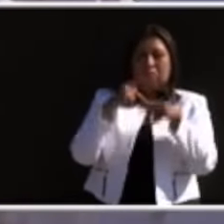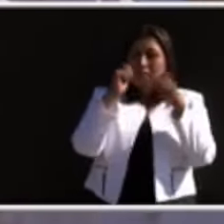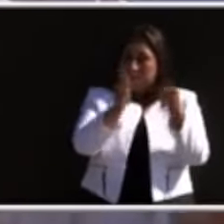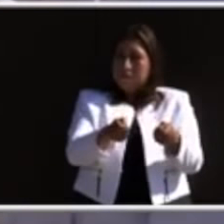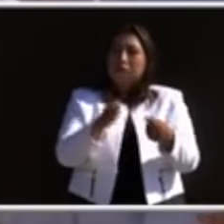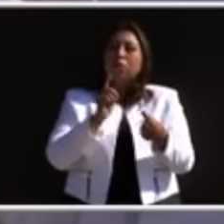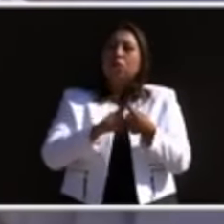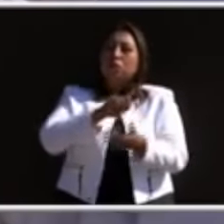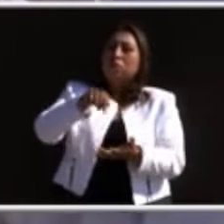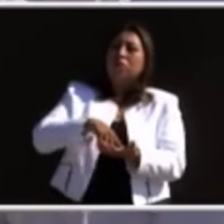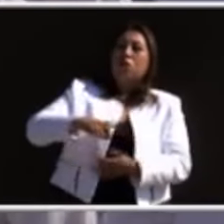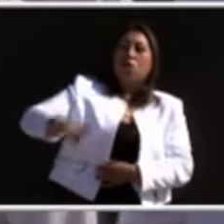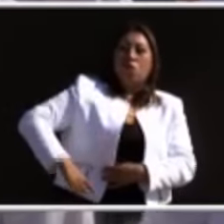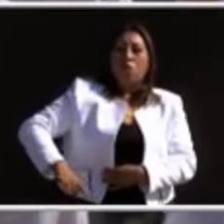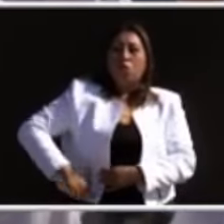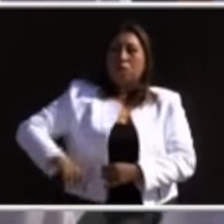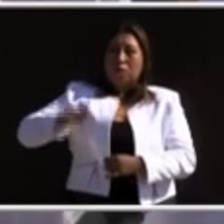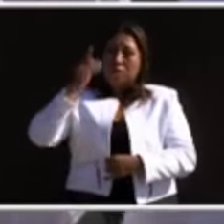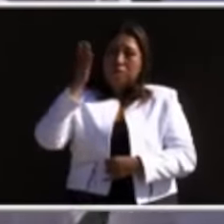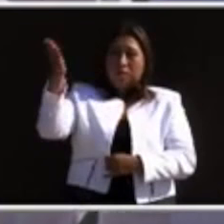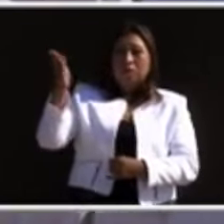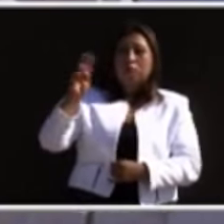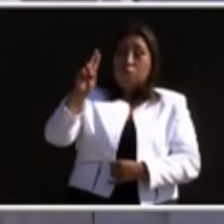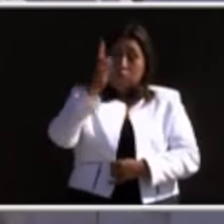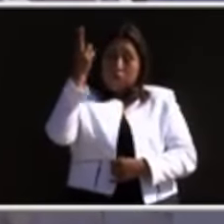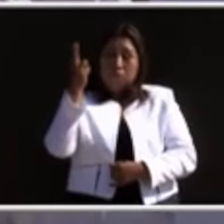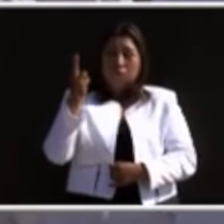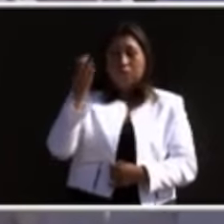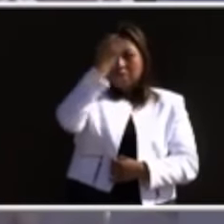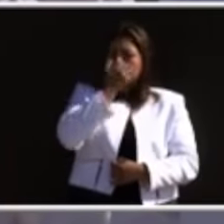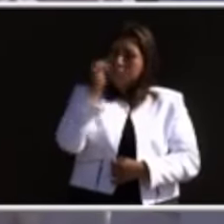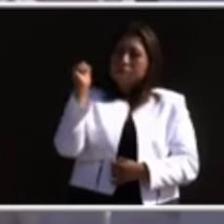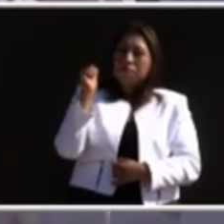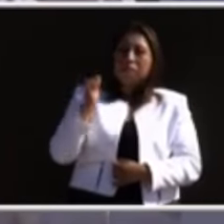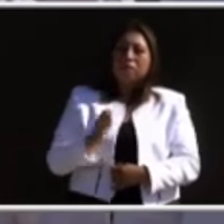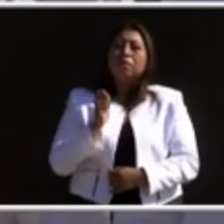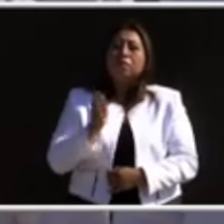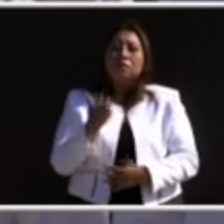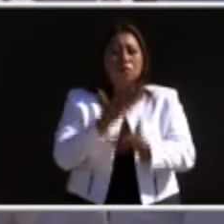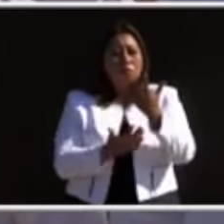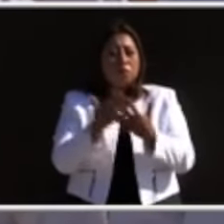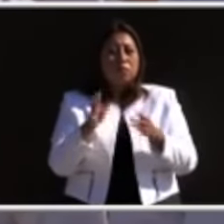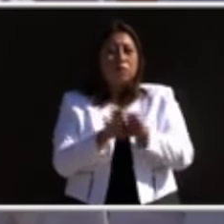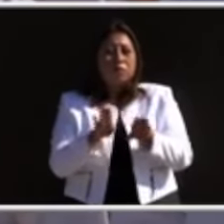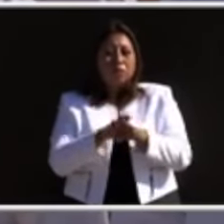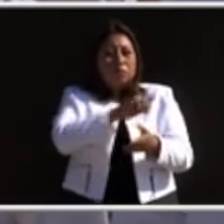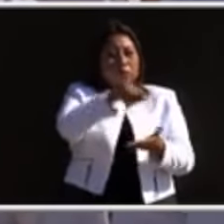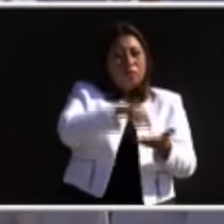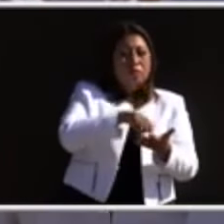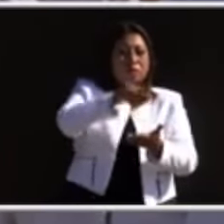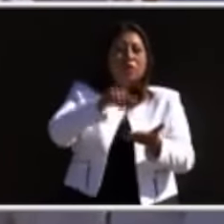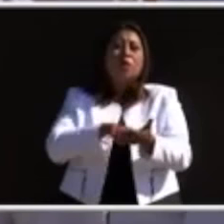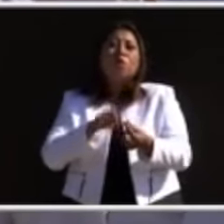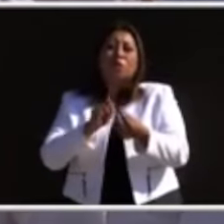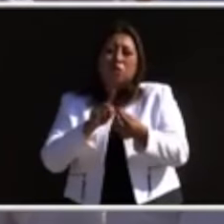Instituto Superior de Ciencia y Tecnología. Se ha desempeñado como director regional de organismo de la Cuenca Golfo Centro de la